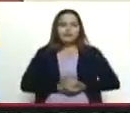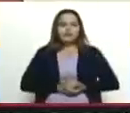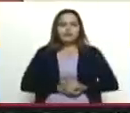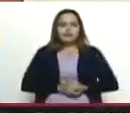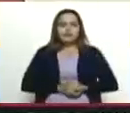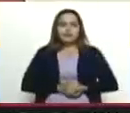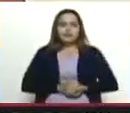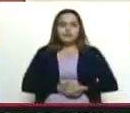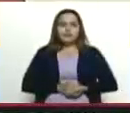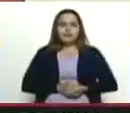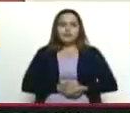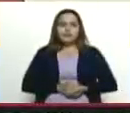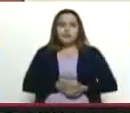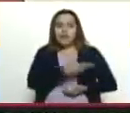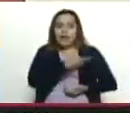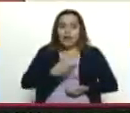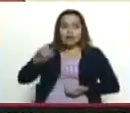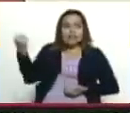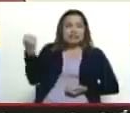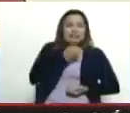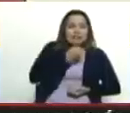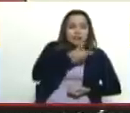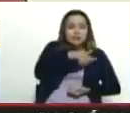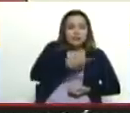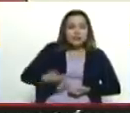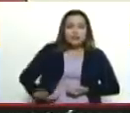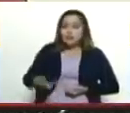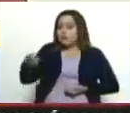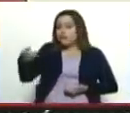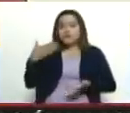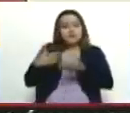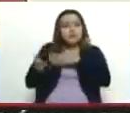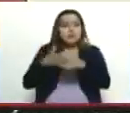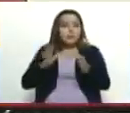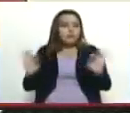Intento de magnicidio contra el presidente, no les importa.